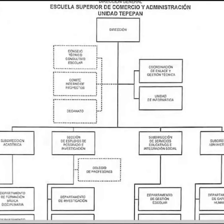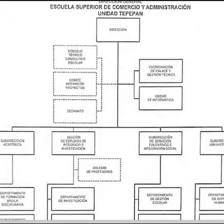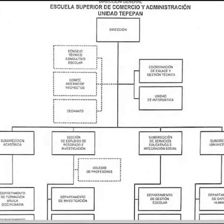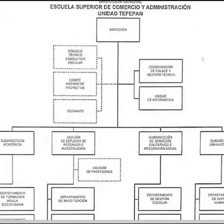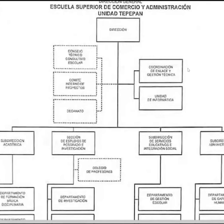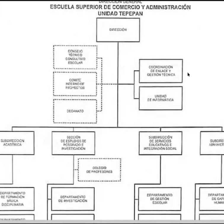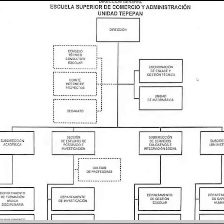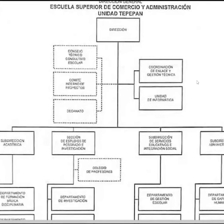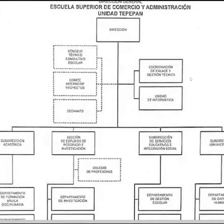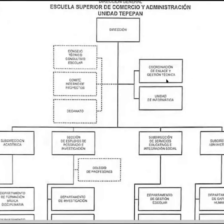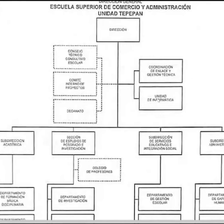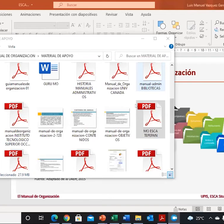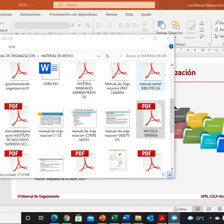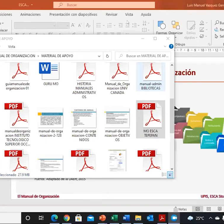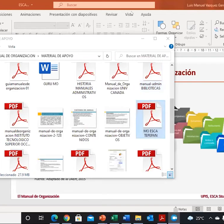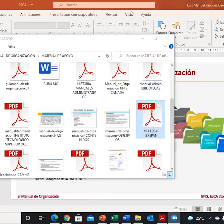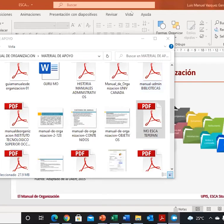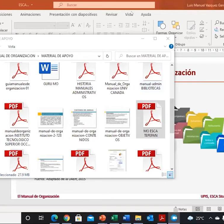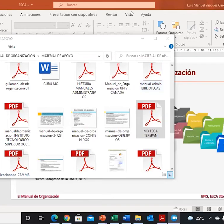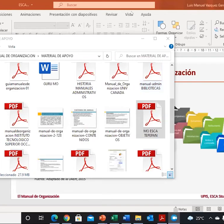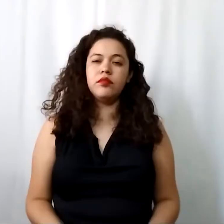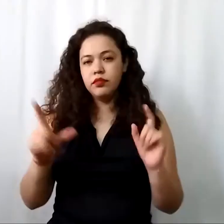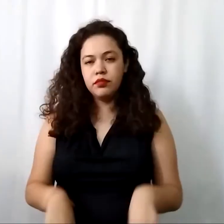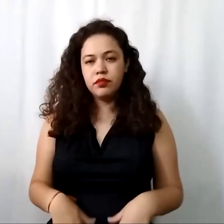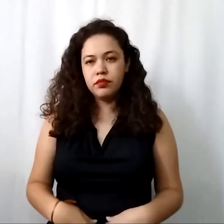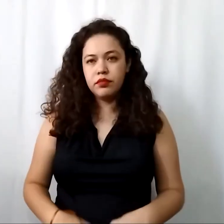esto. Ya voy a dejar de compartir.